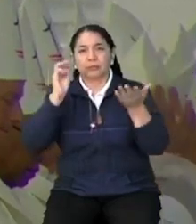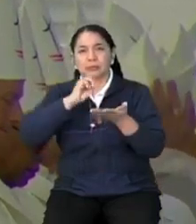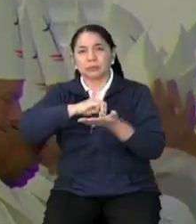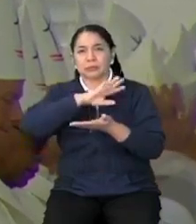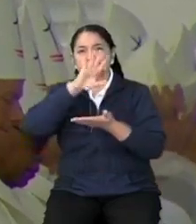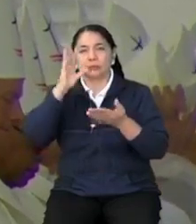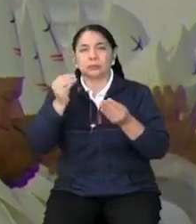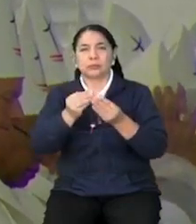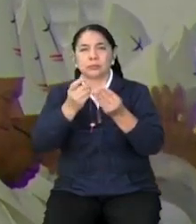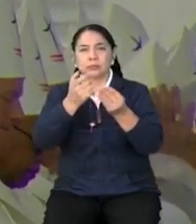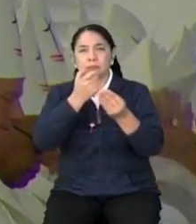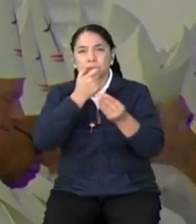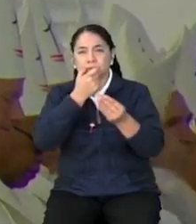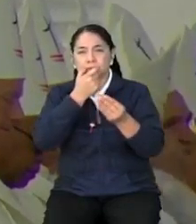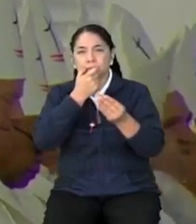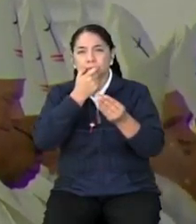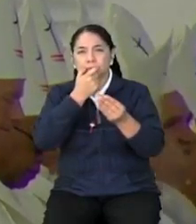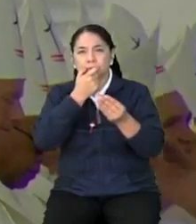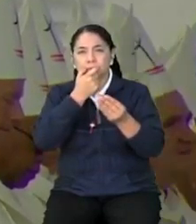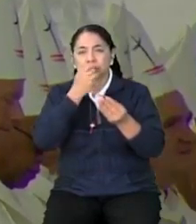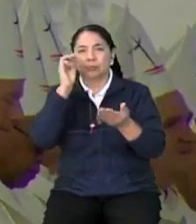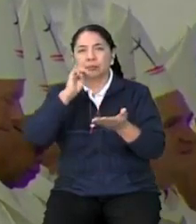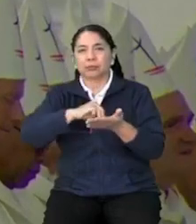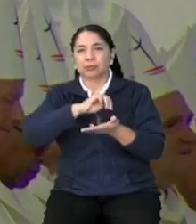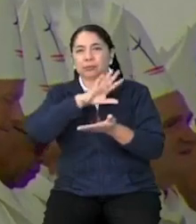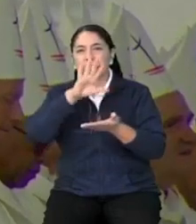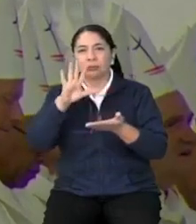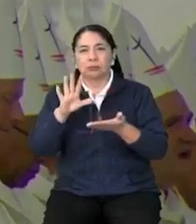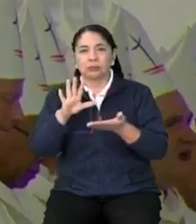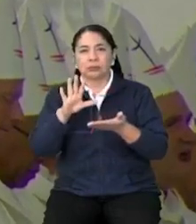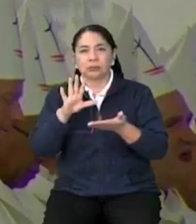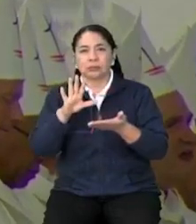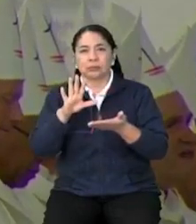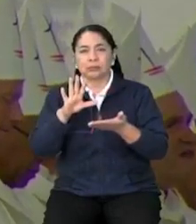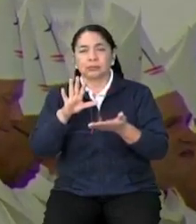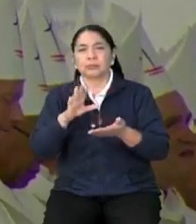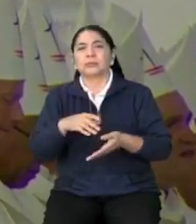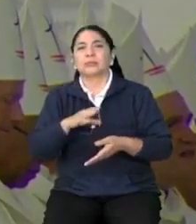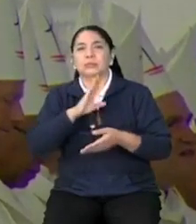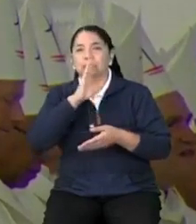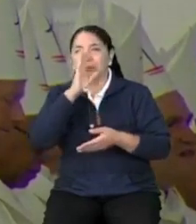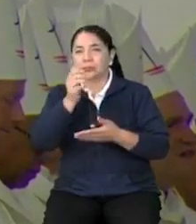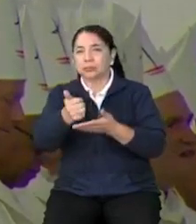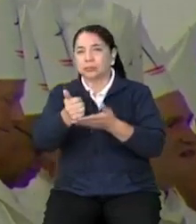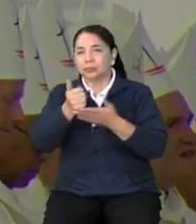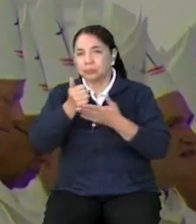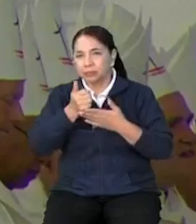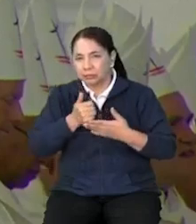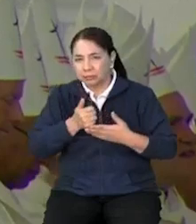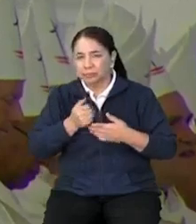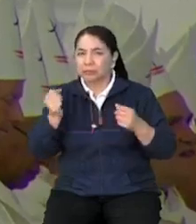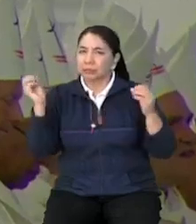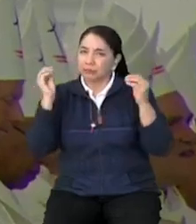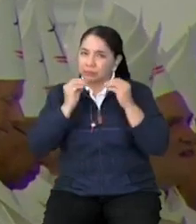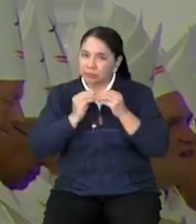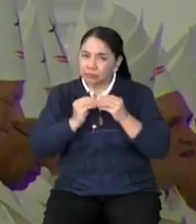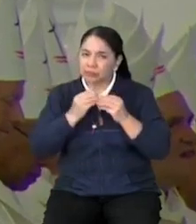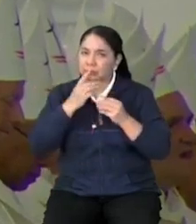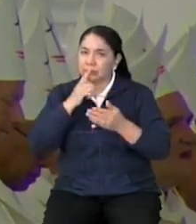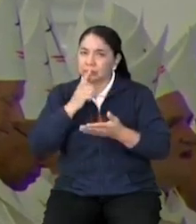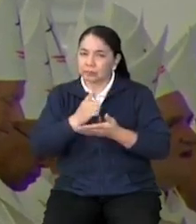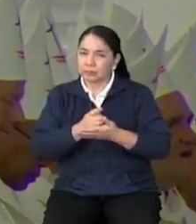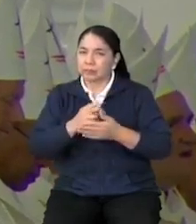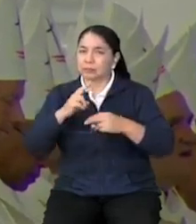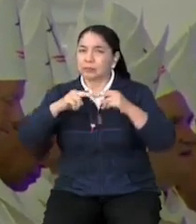de la eucaristía misterio que nos desafía ser verdaderos constructores